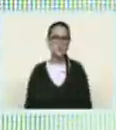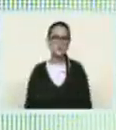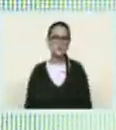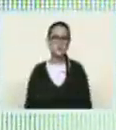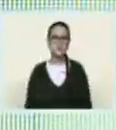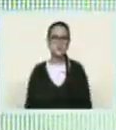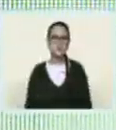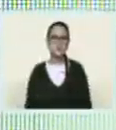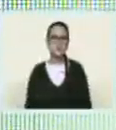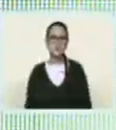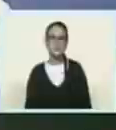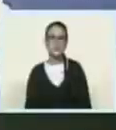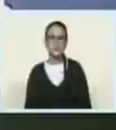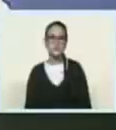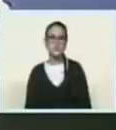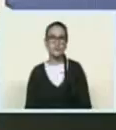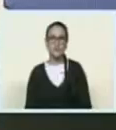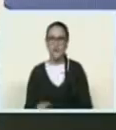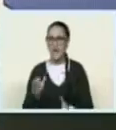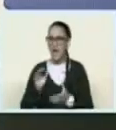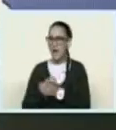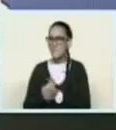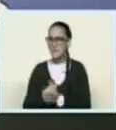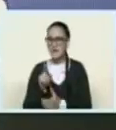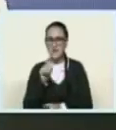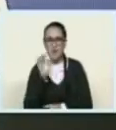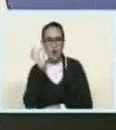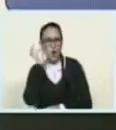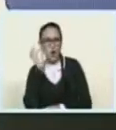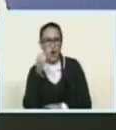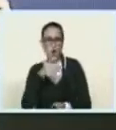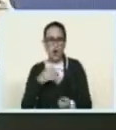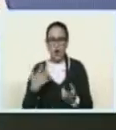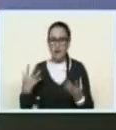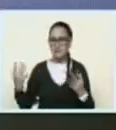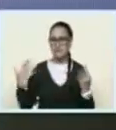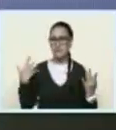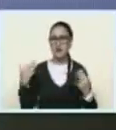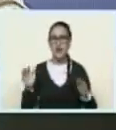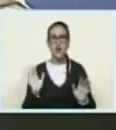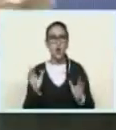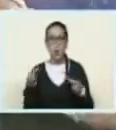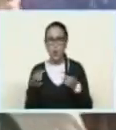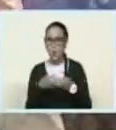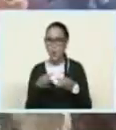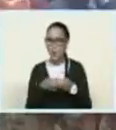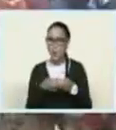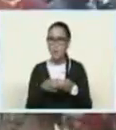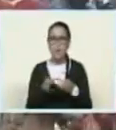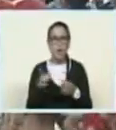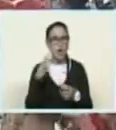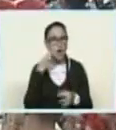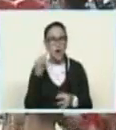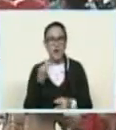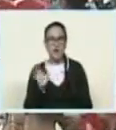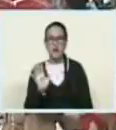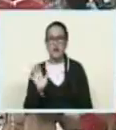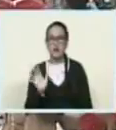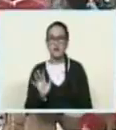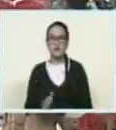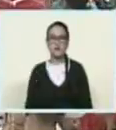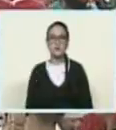Héctor, no te rodees de amigos ni amiguetes. No creas en grupúsculo.